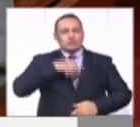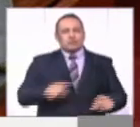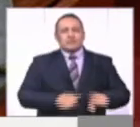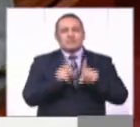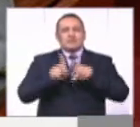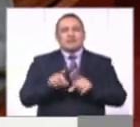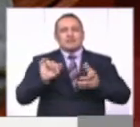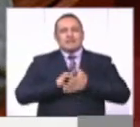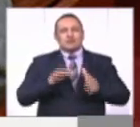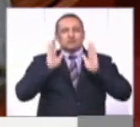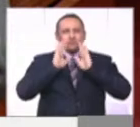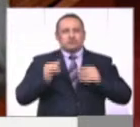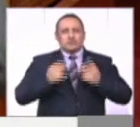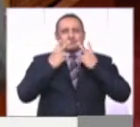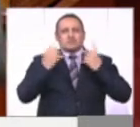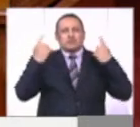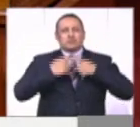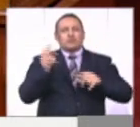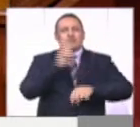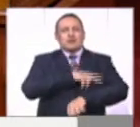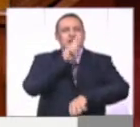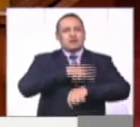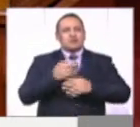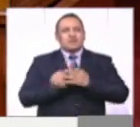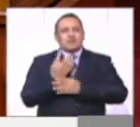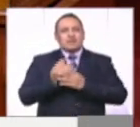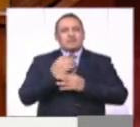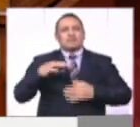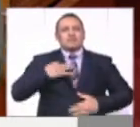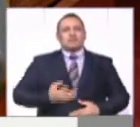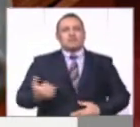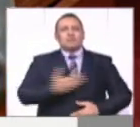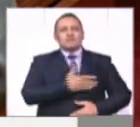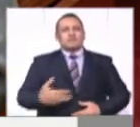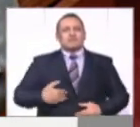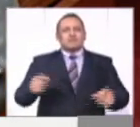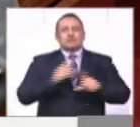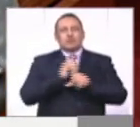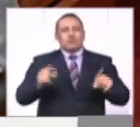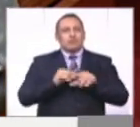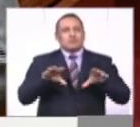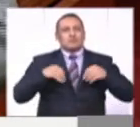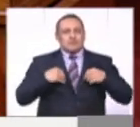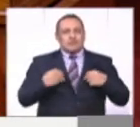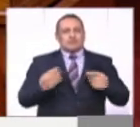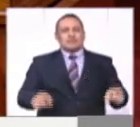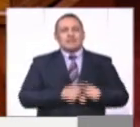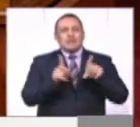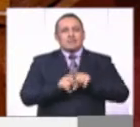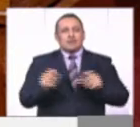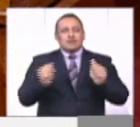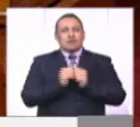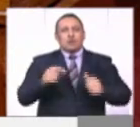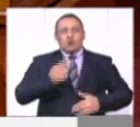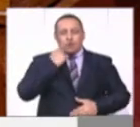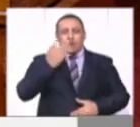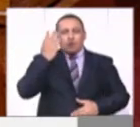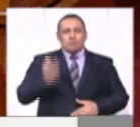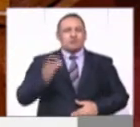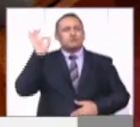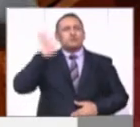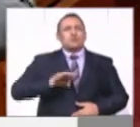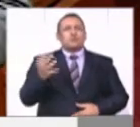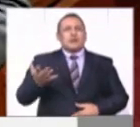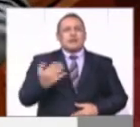quieren contaminar nuestra región de Arequipa señor presidente no lo vamos a permitir el señor Rómulo mucho en ningún